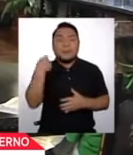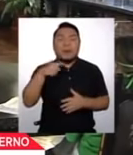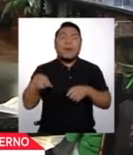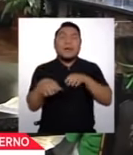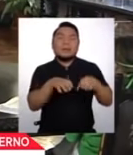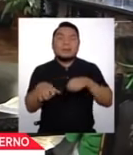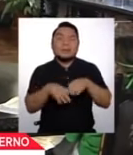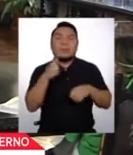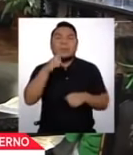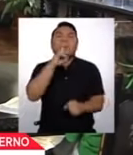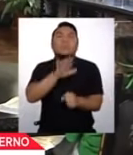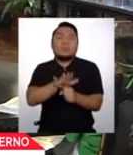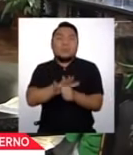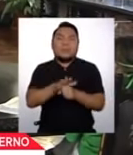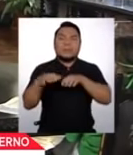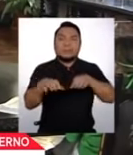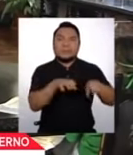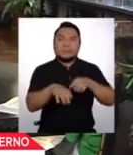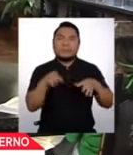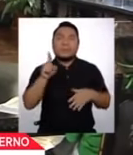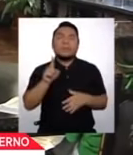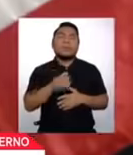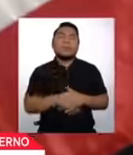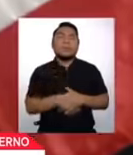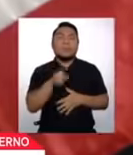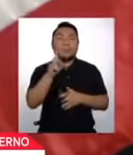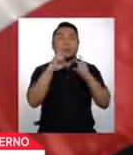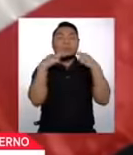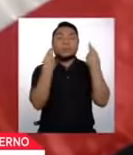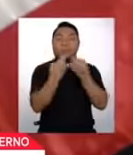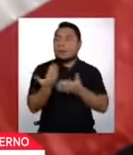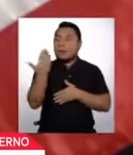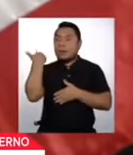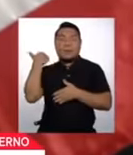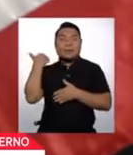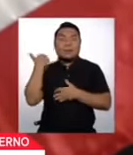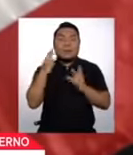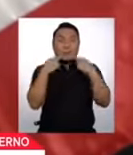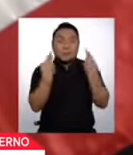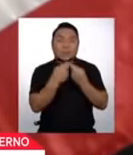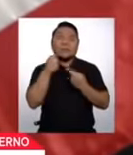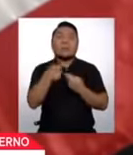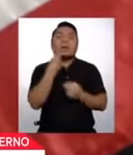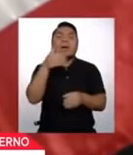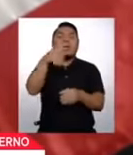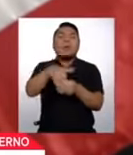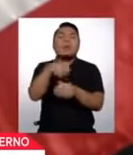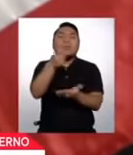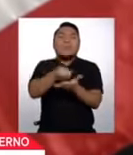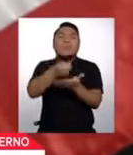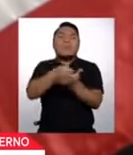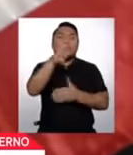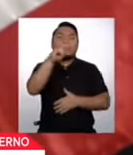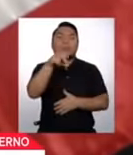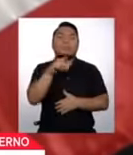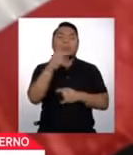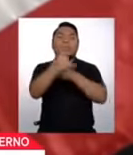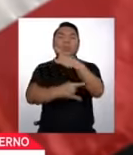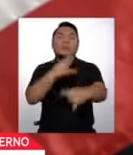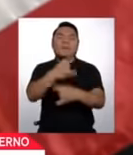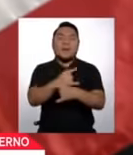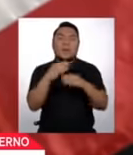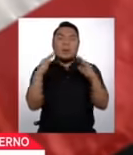cumplir con el compromiso que hicimos en una reunión anterior del bono universal de los